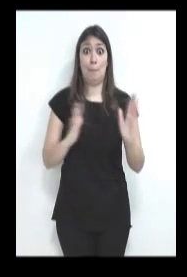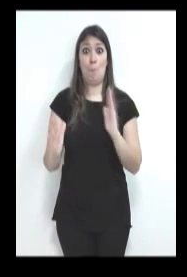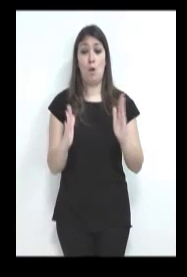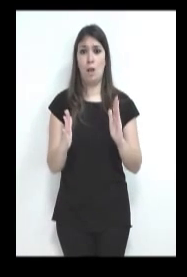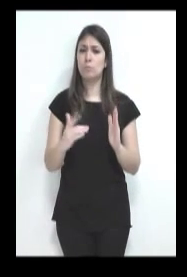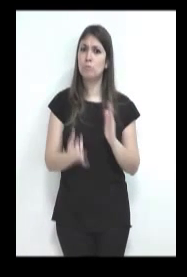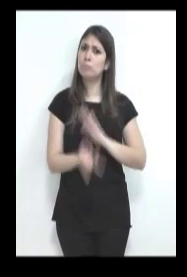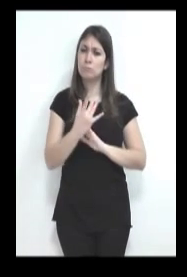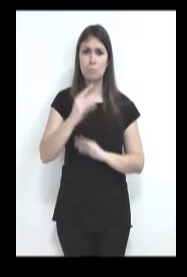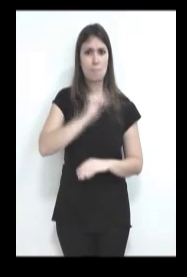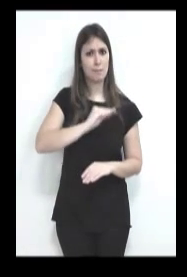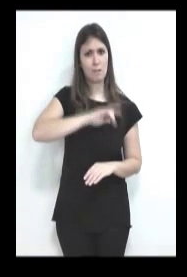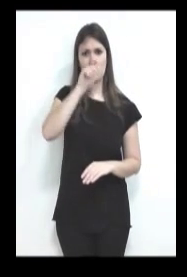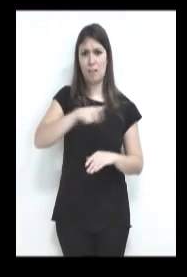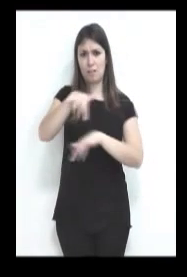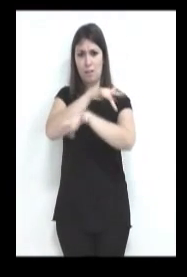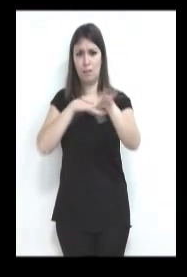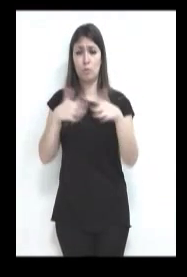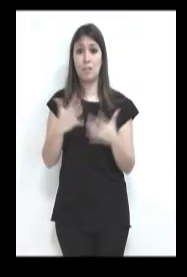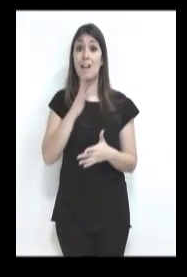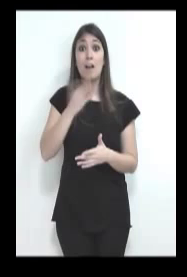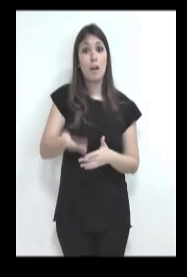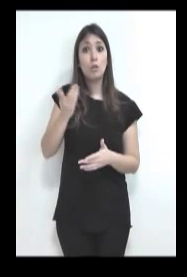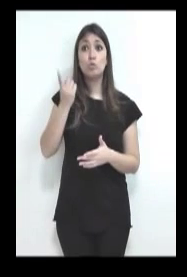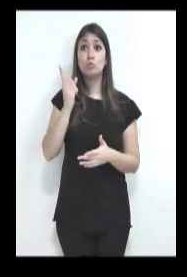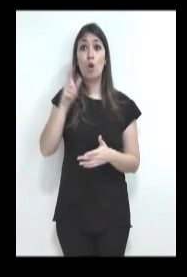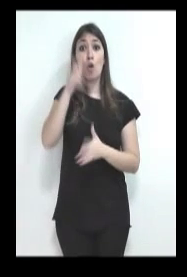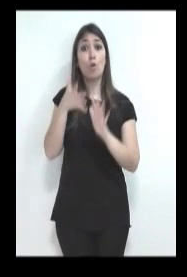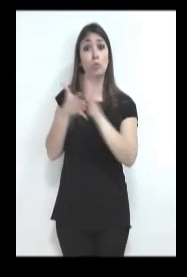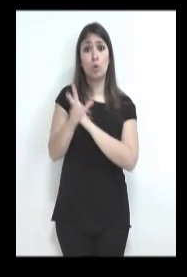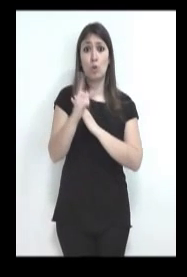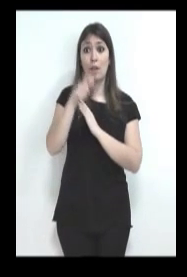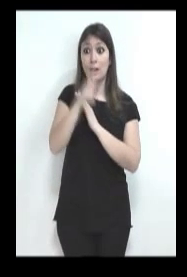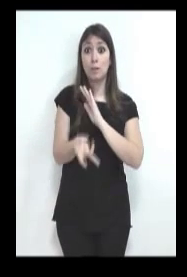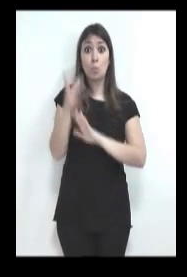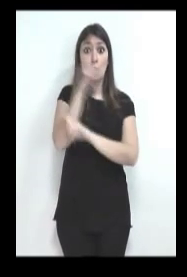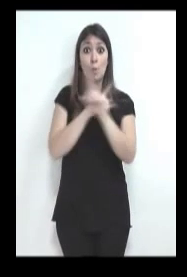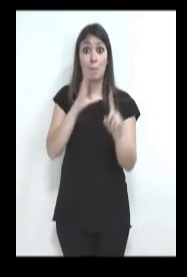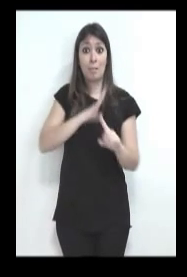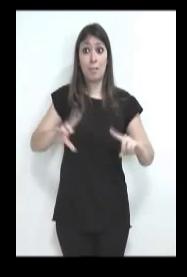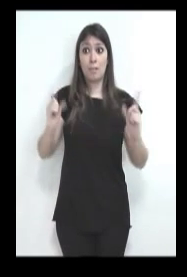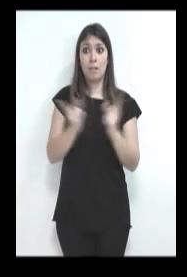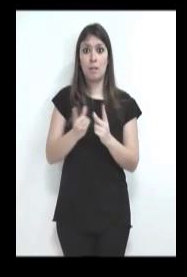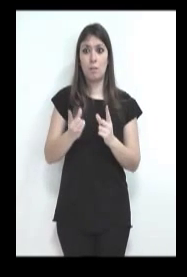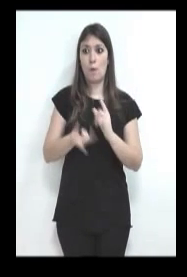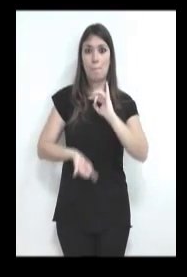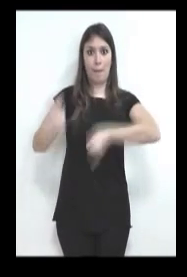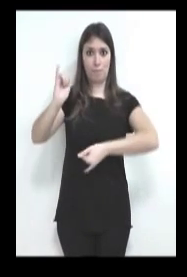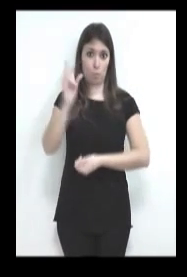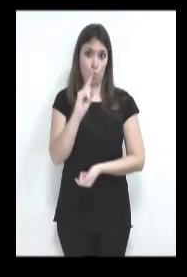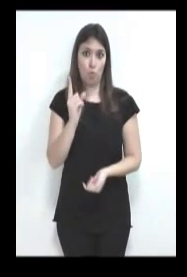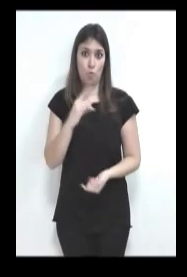en una ciudad en la que pues todas estas personas no queden aparte. Yo diría, no quedemos aparte,